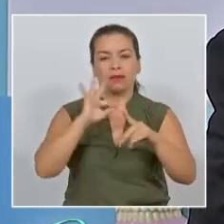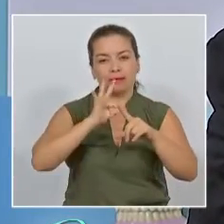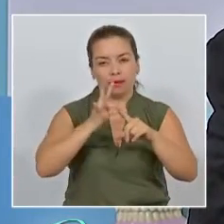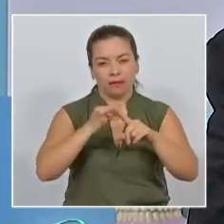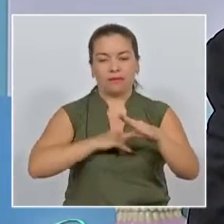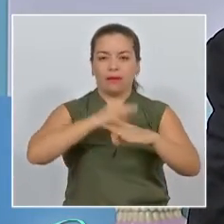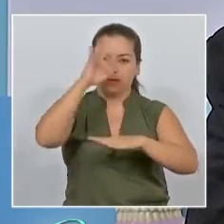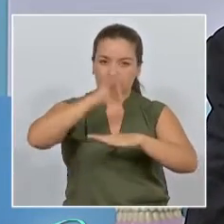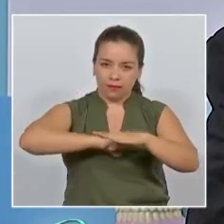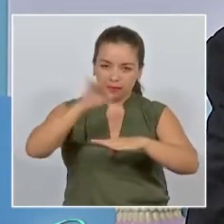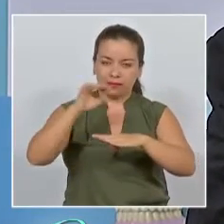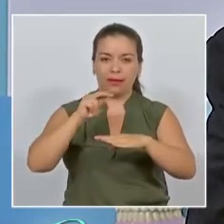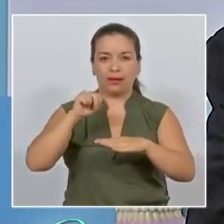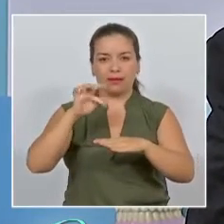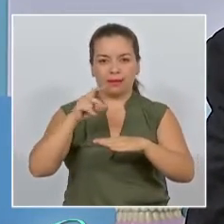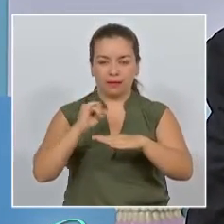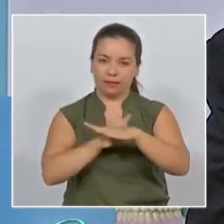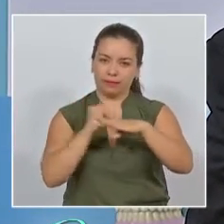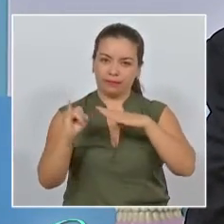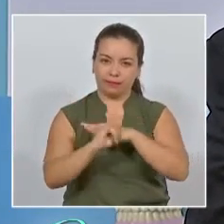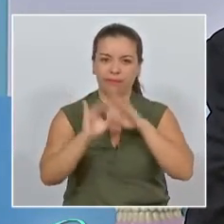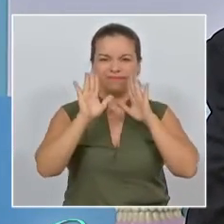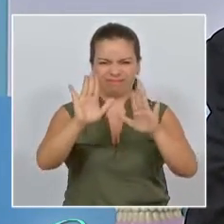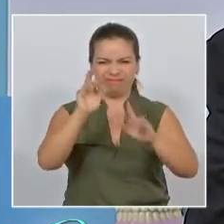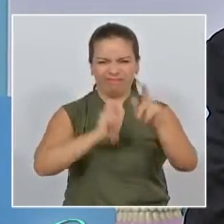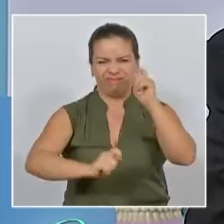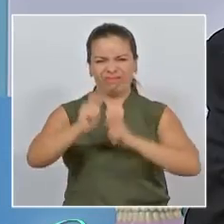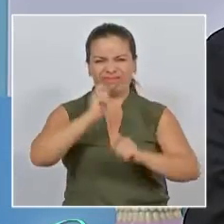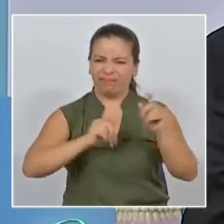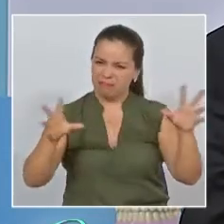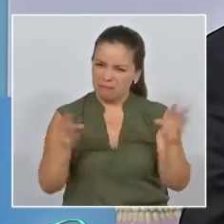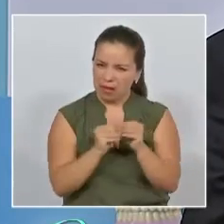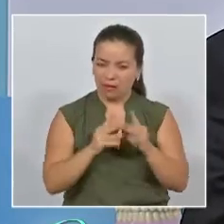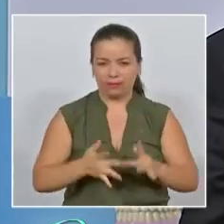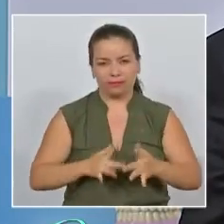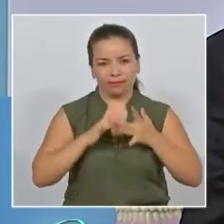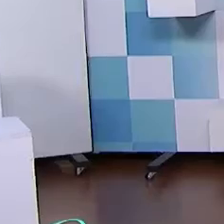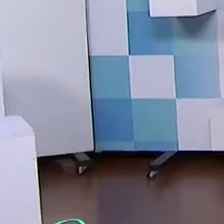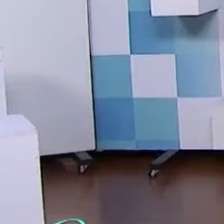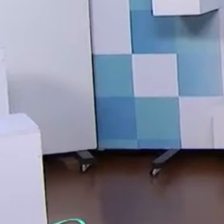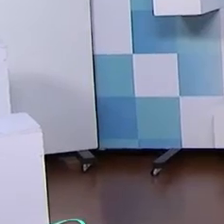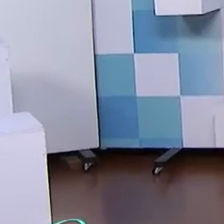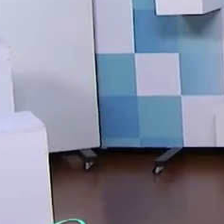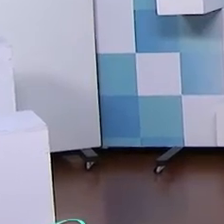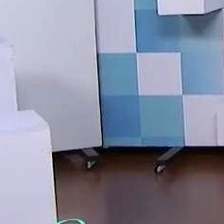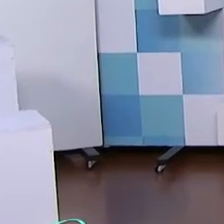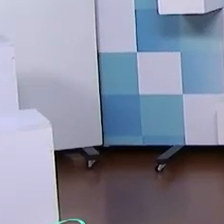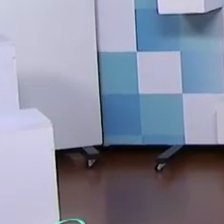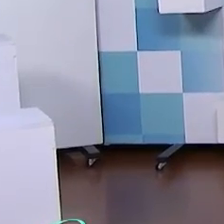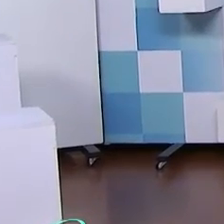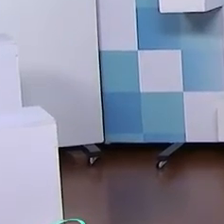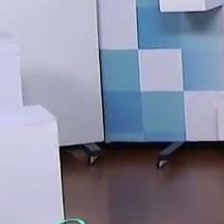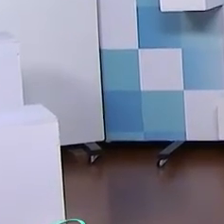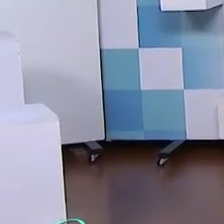Telecafé, Telepacífico, NTV y TV Islas. Ya volvemos con más de Conexión Vital.